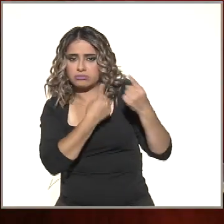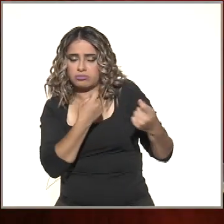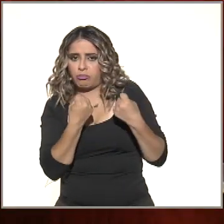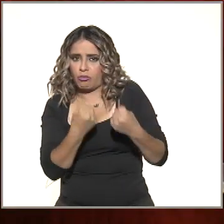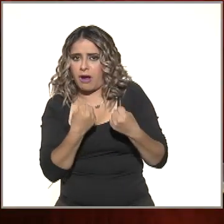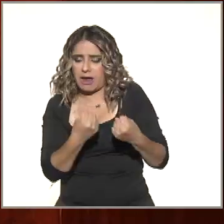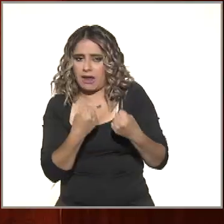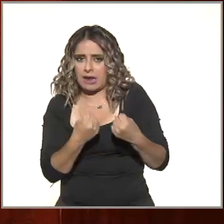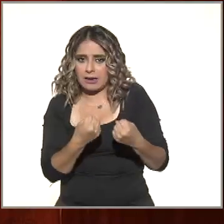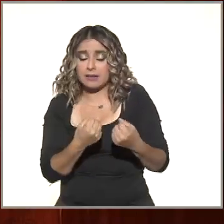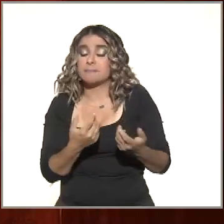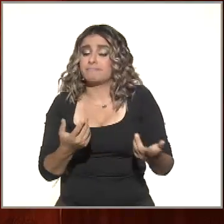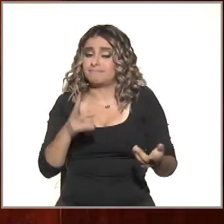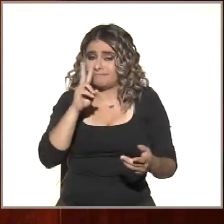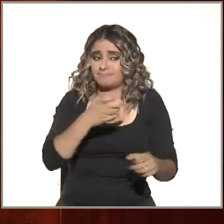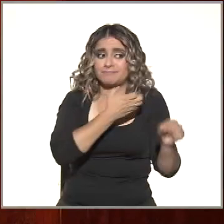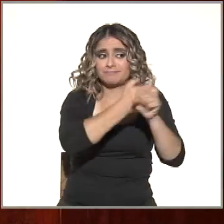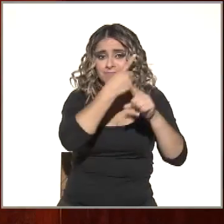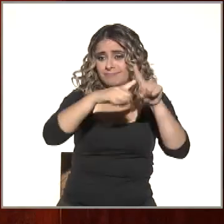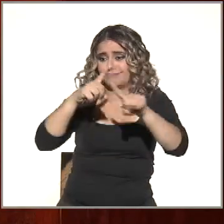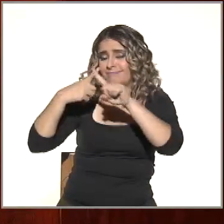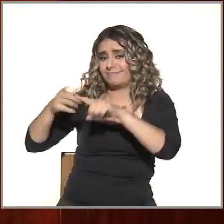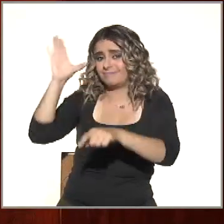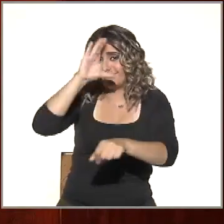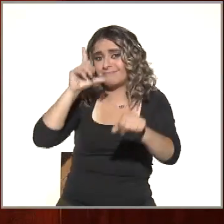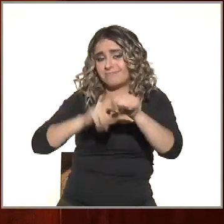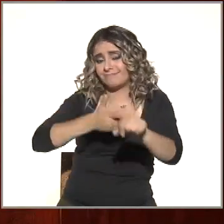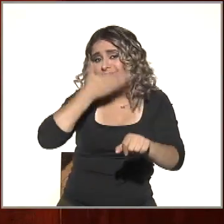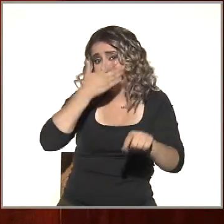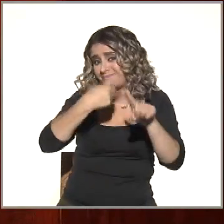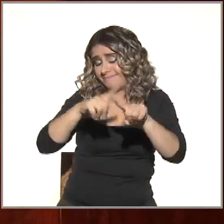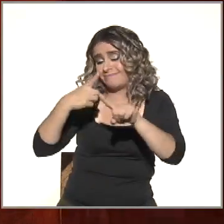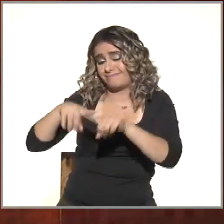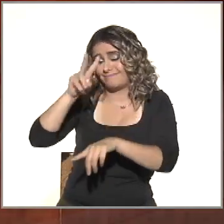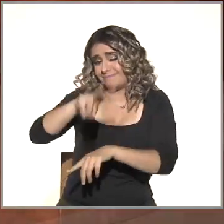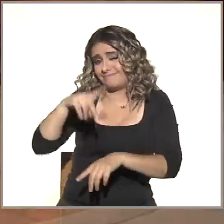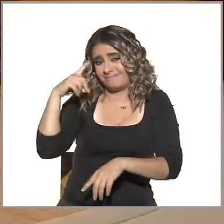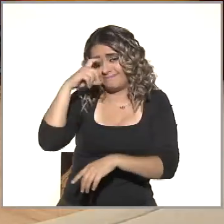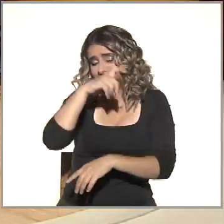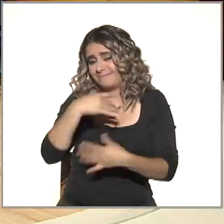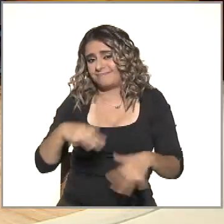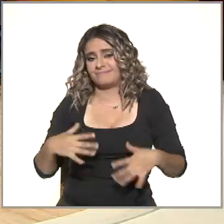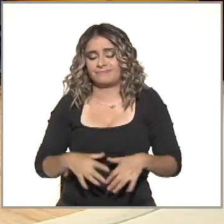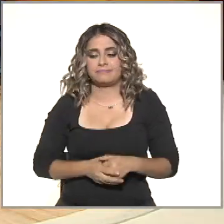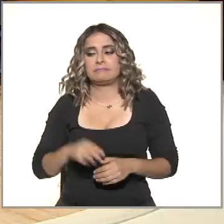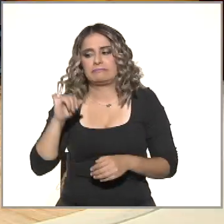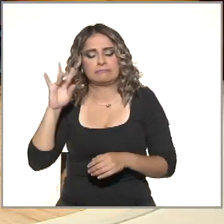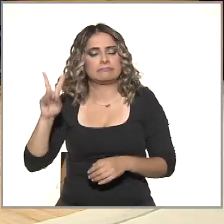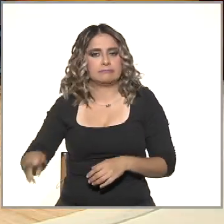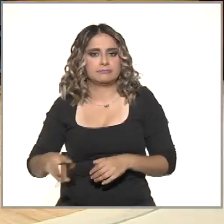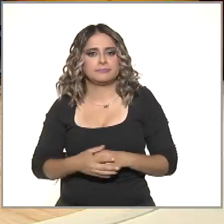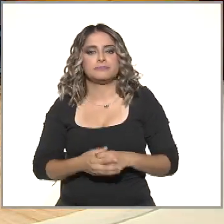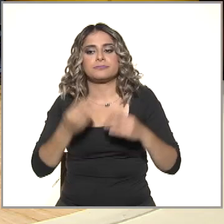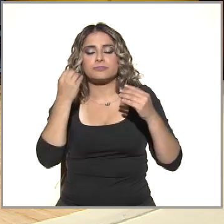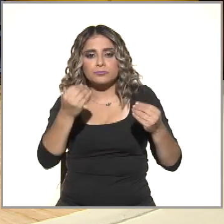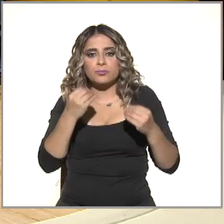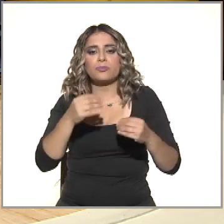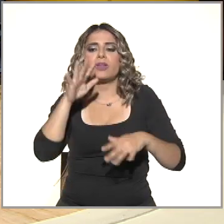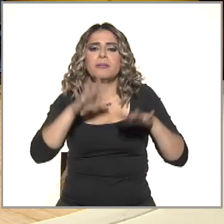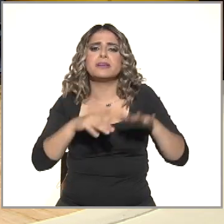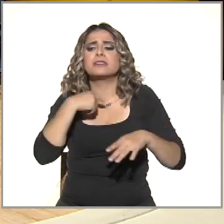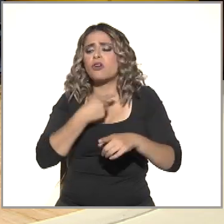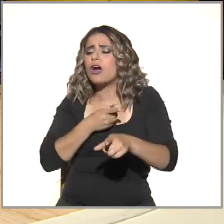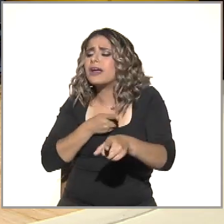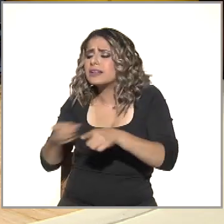¿no? Es complicadísimo este tema. Complicadísimo. Y bueno, por supuesto, muchas se dicen sin intención de